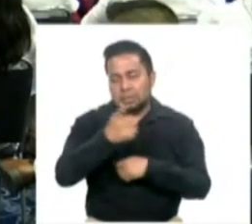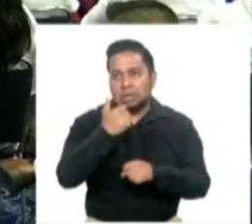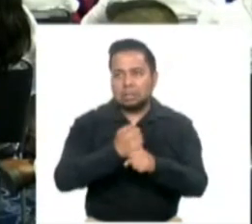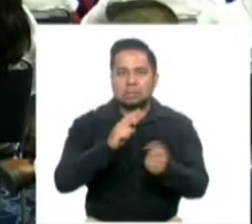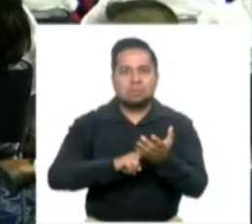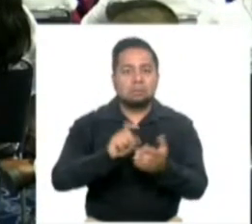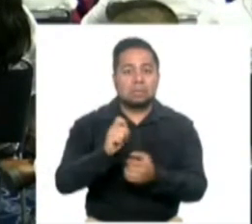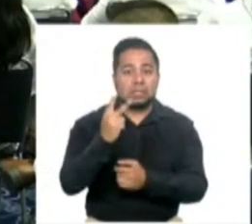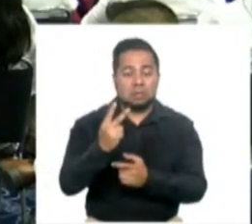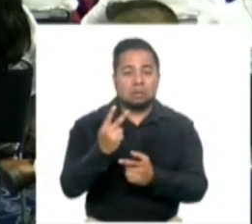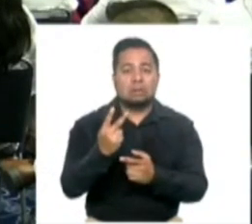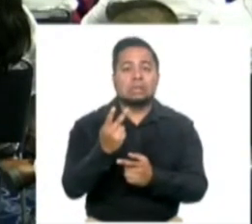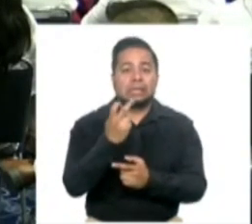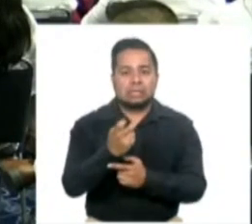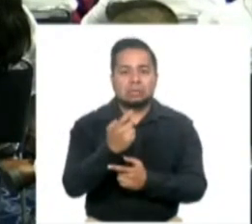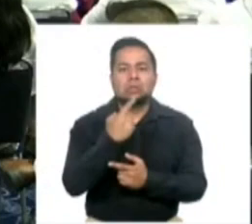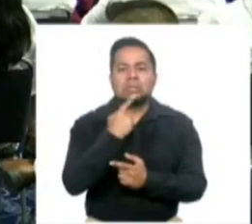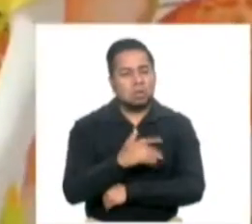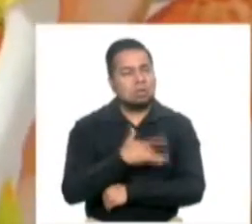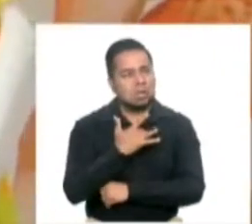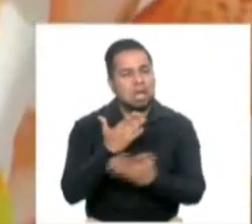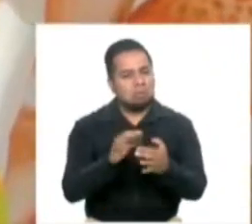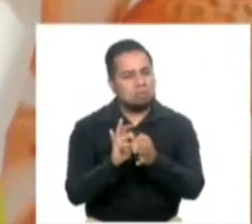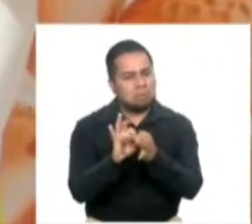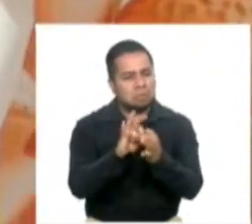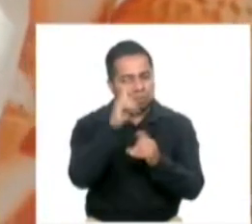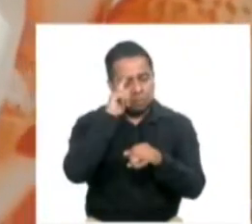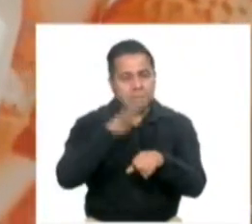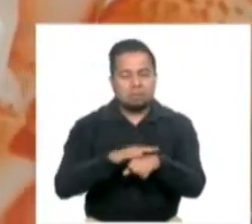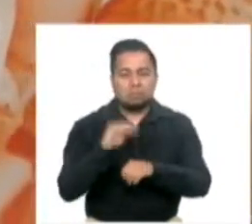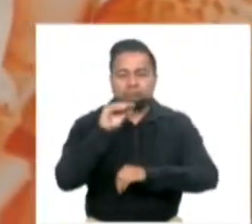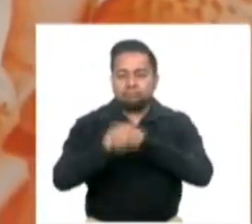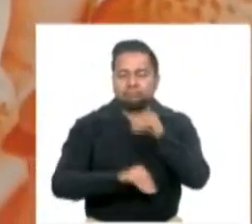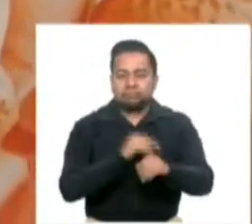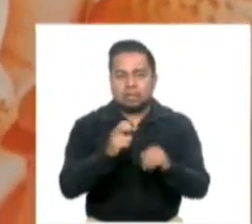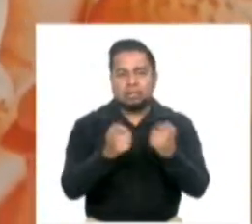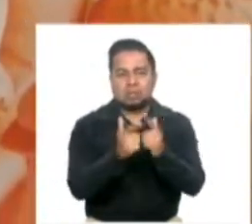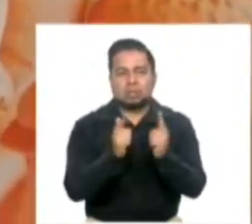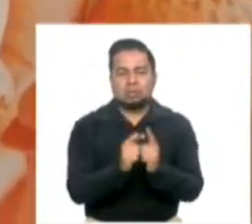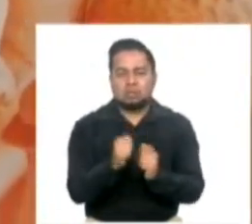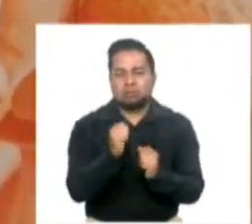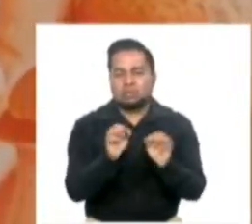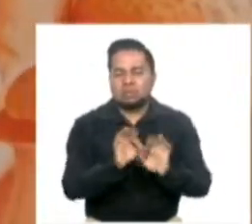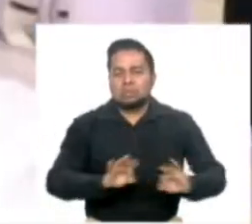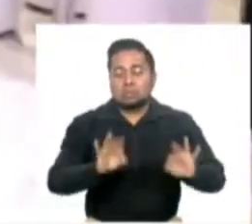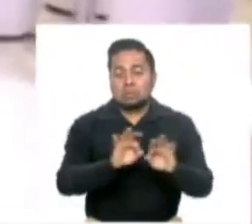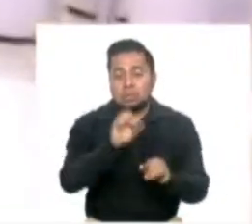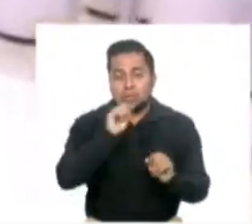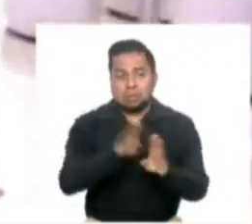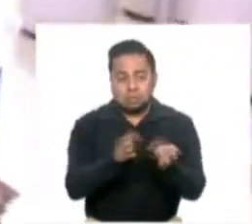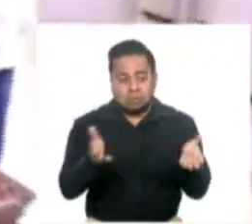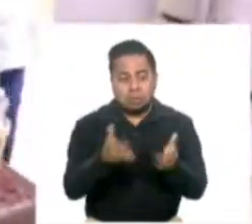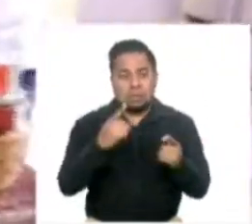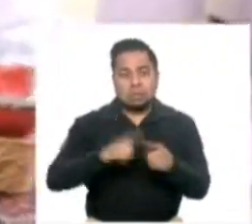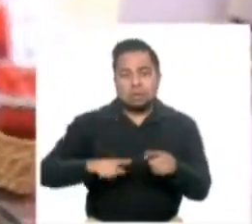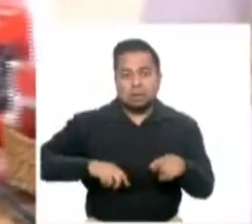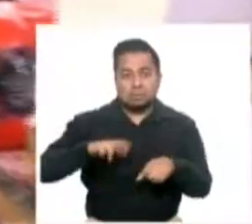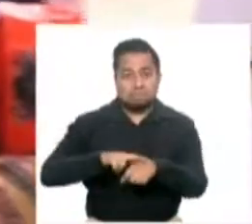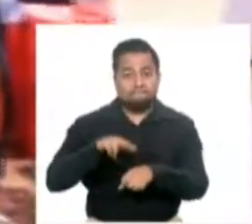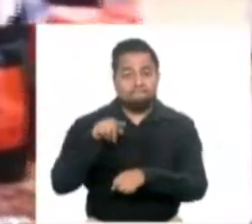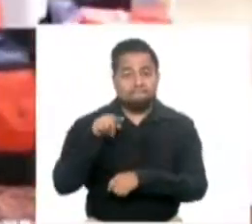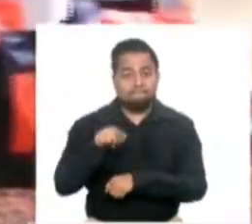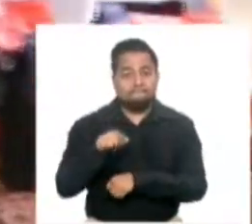territorio nacional estamos hoy Unidas para seguir fortaleciendo este sector tan importante y con el impulso a nuestro señor